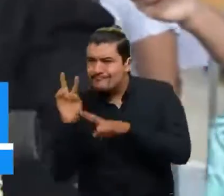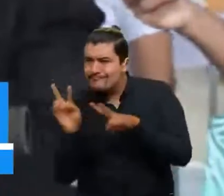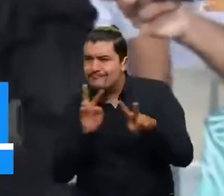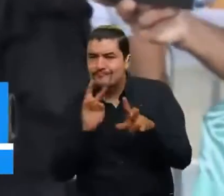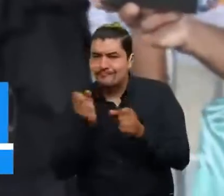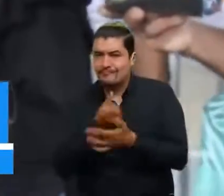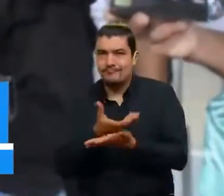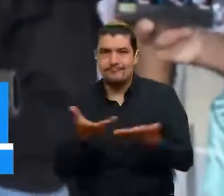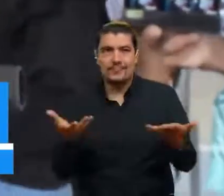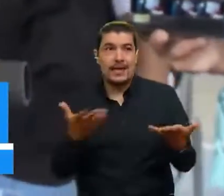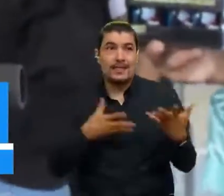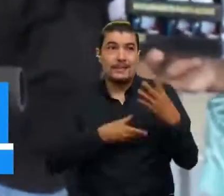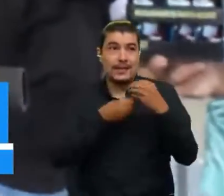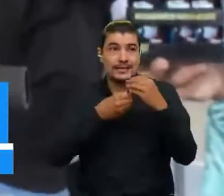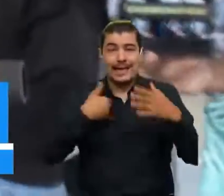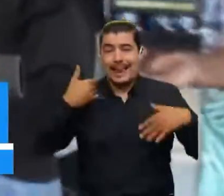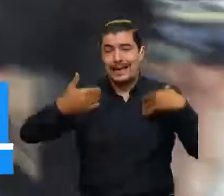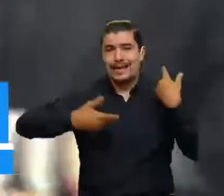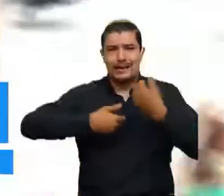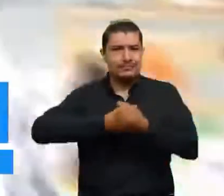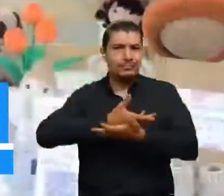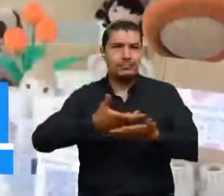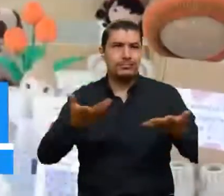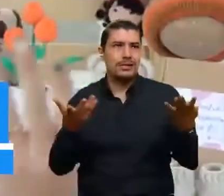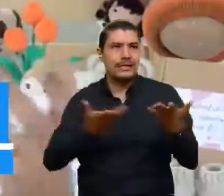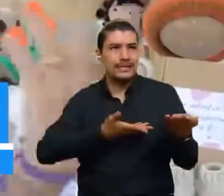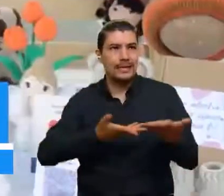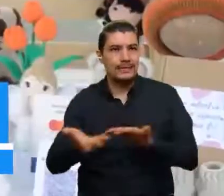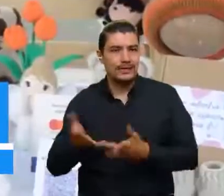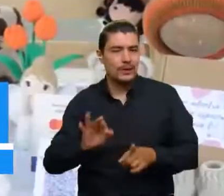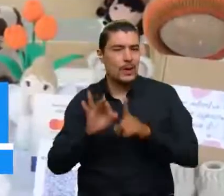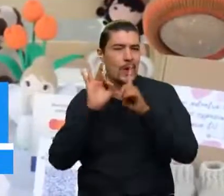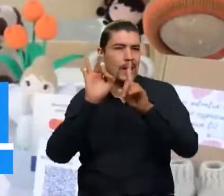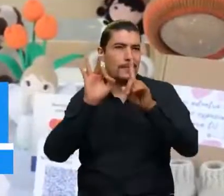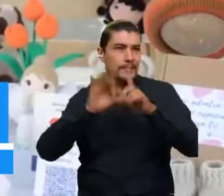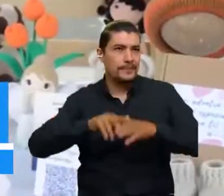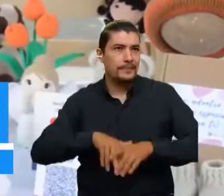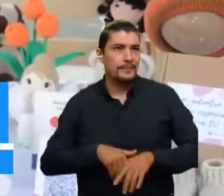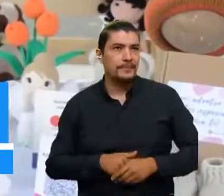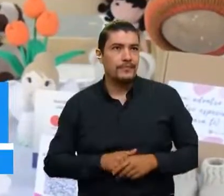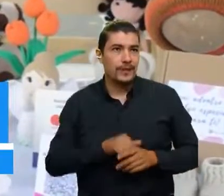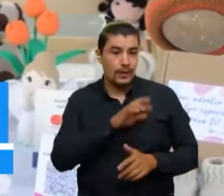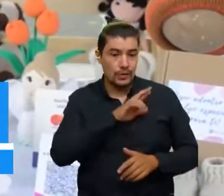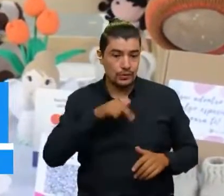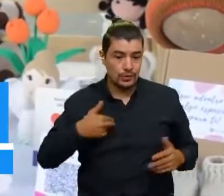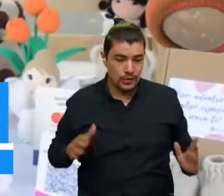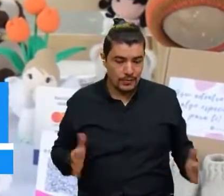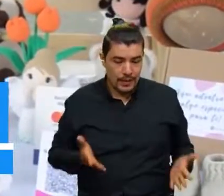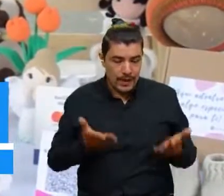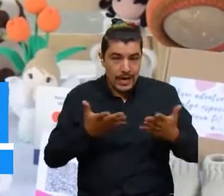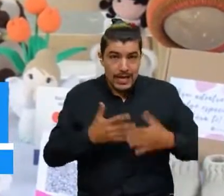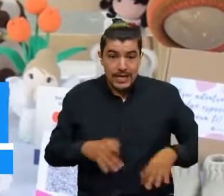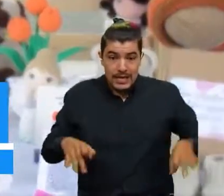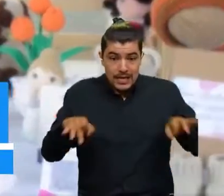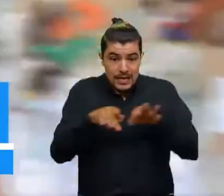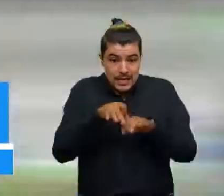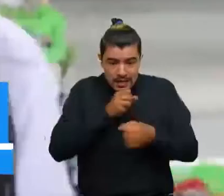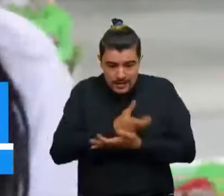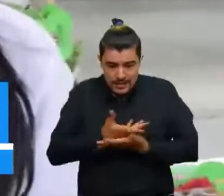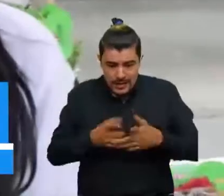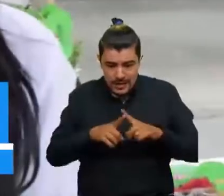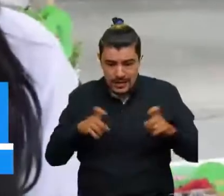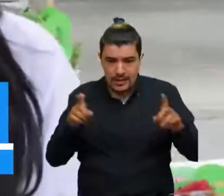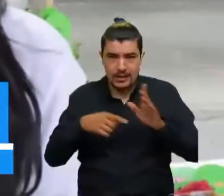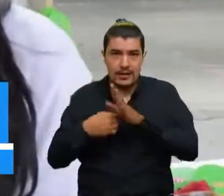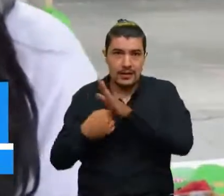producto, su alegría. Para nosotros como emprendedores estos espacios son fundamentales porque vamos a conocer nuestros productos. Pero